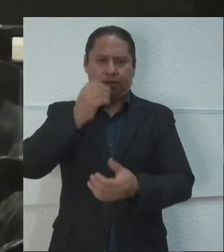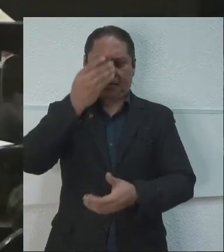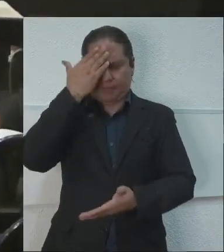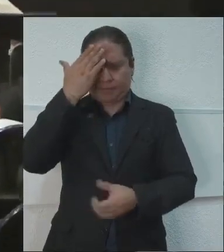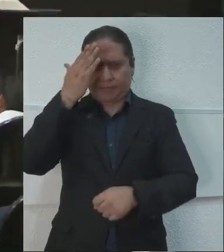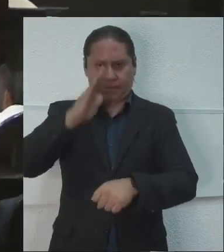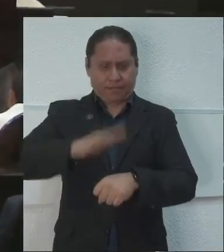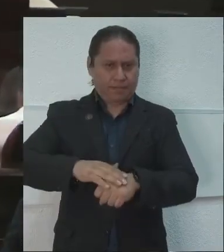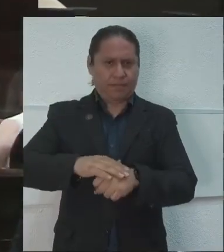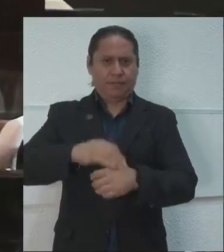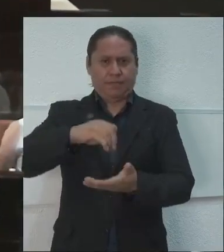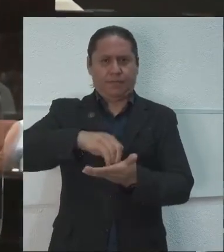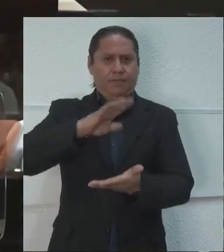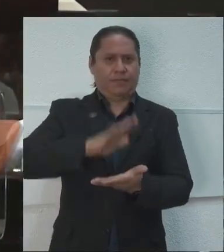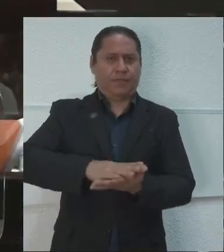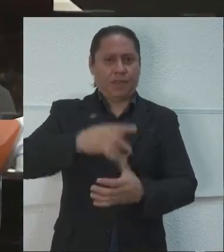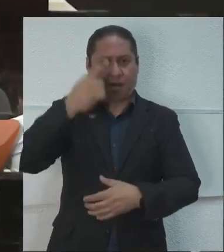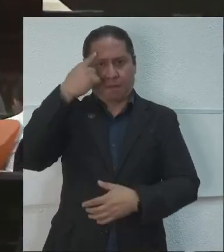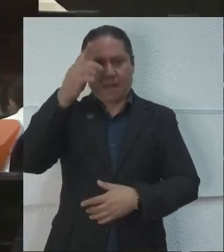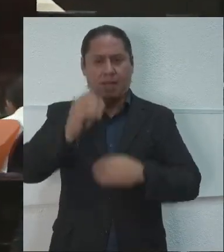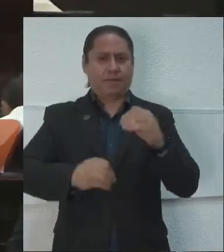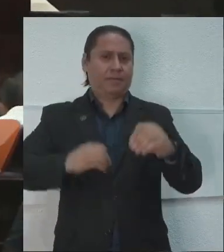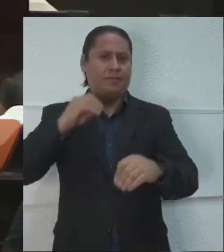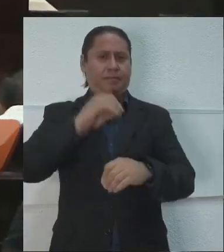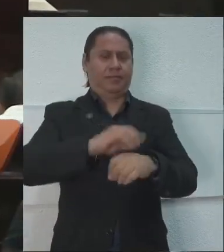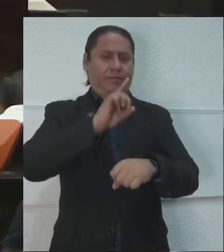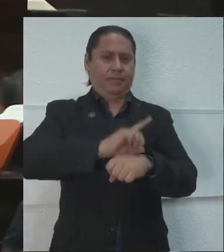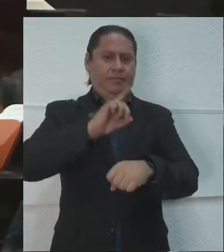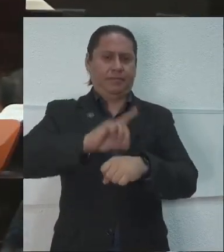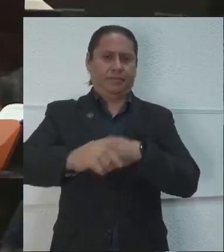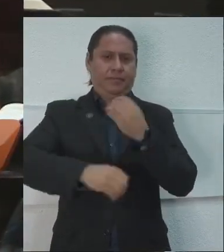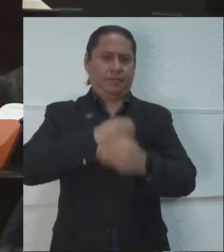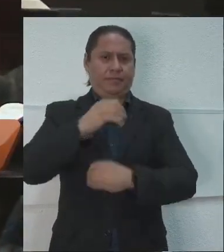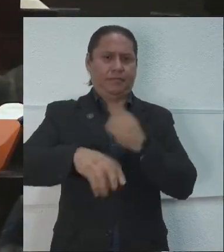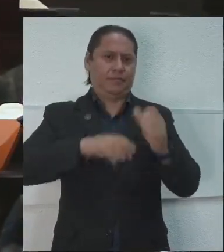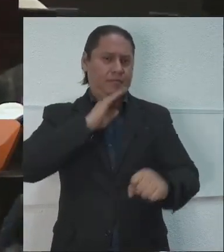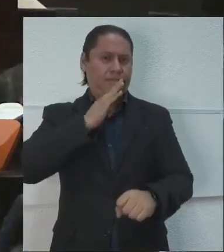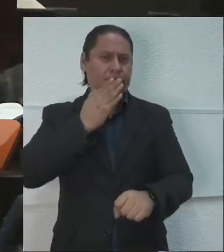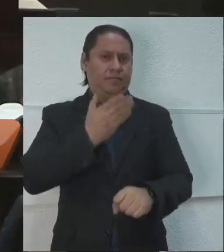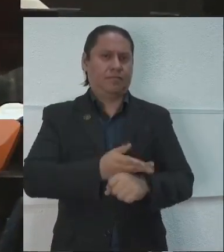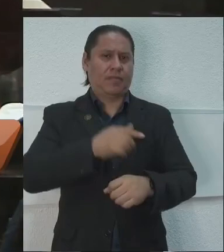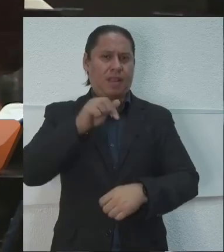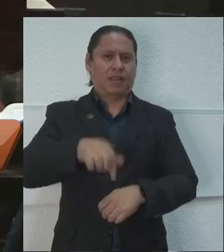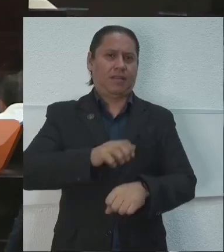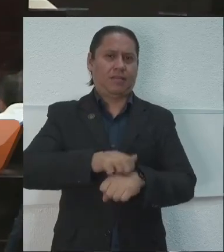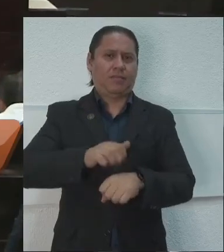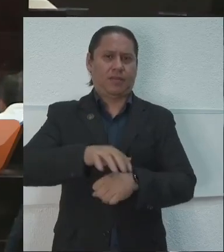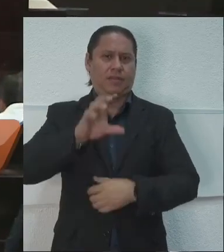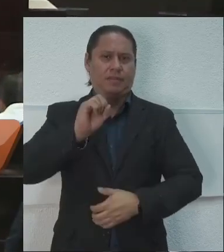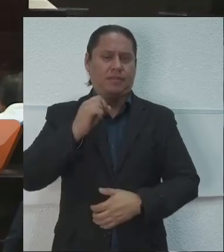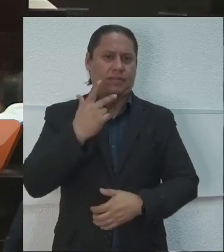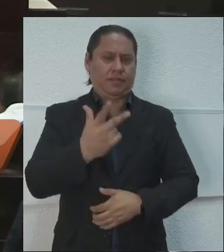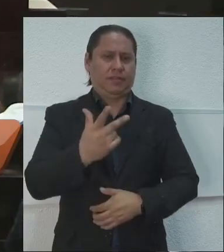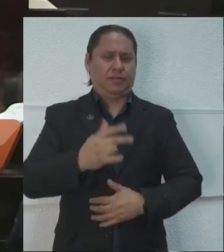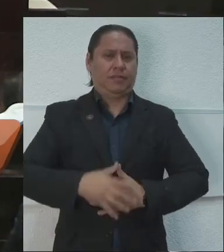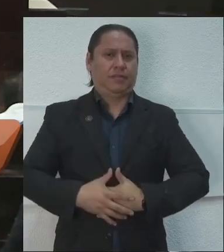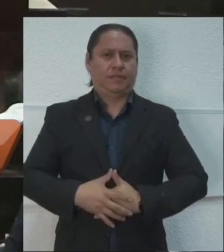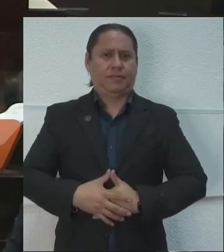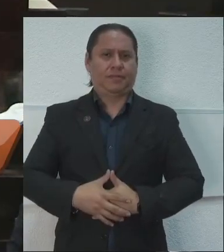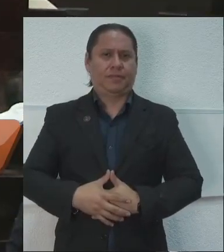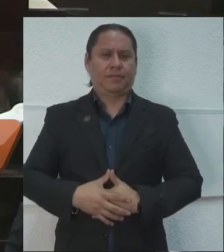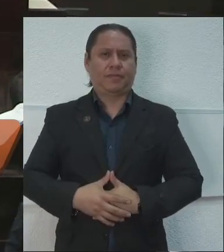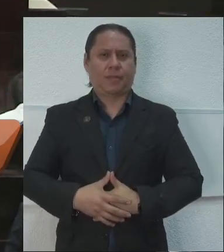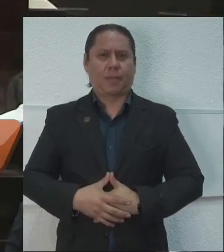aquí expuesto para que se incluya en el diario de los debates correspondiente a esta 68ª